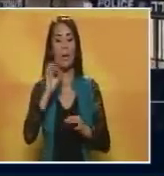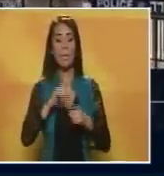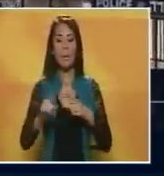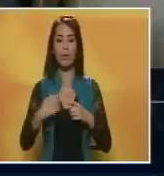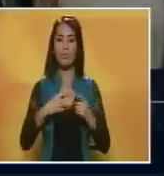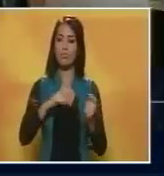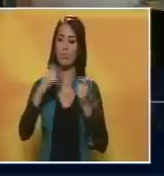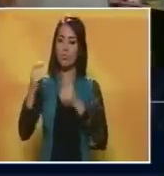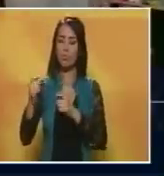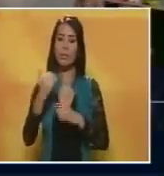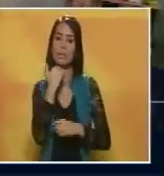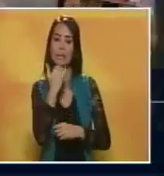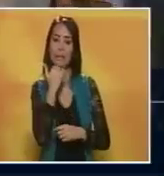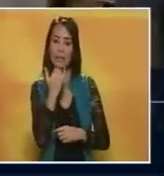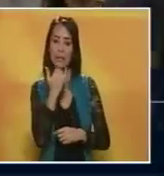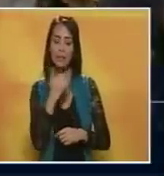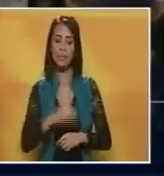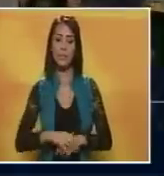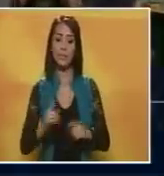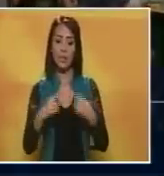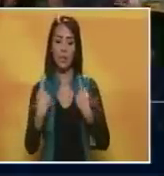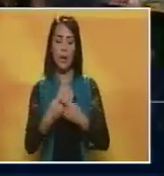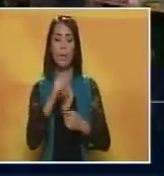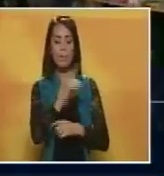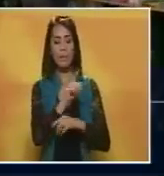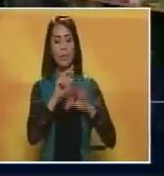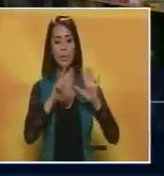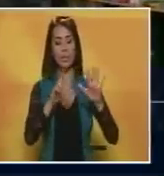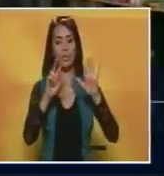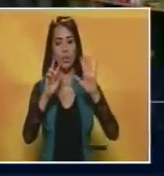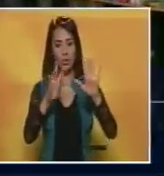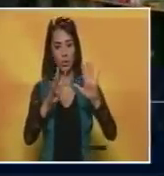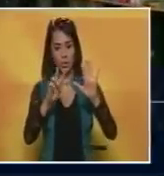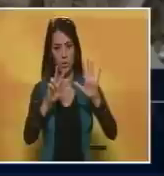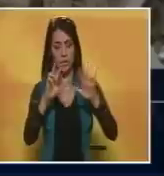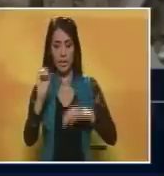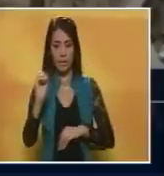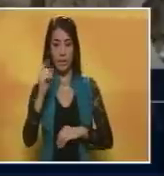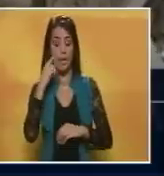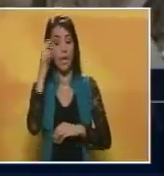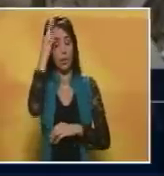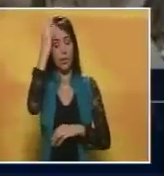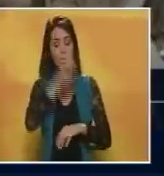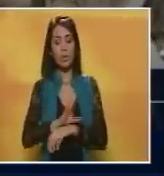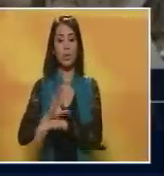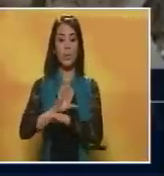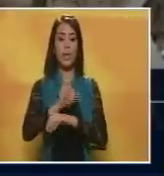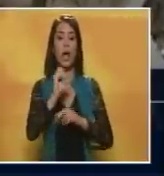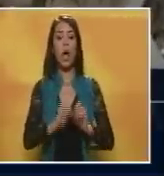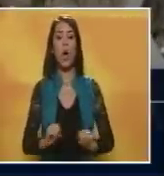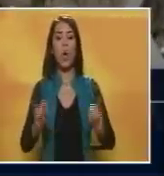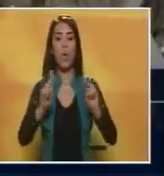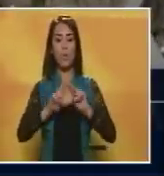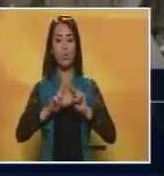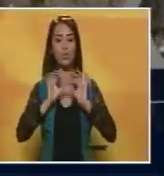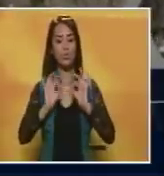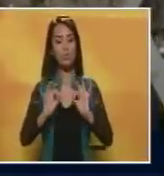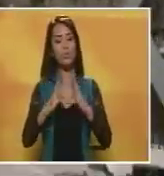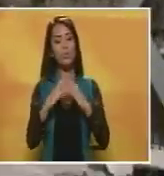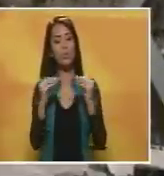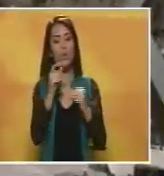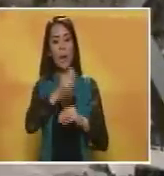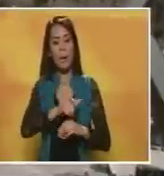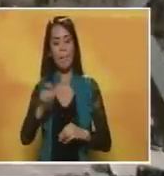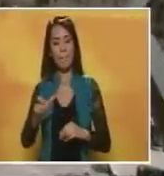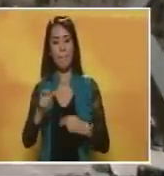trasladó cerca de tel aviv en 1980 tras la decisión del consejo de seguridad de la onu de urgir a todos sus